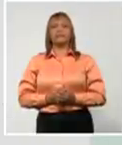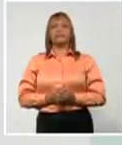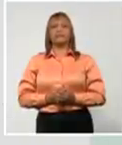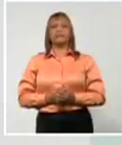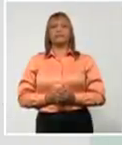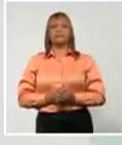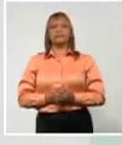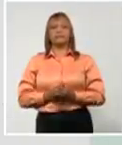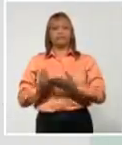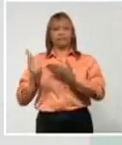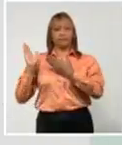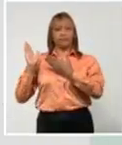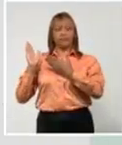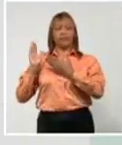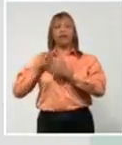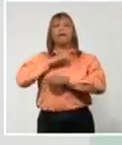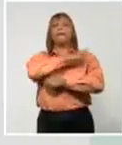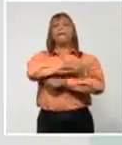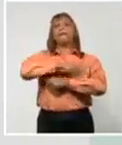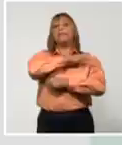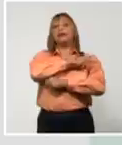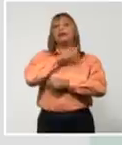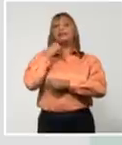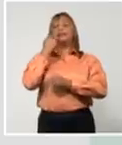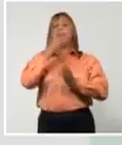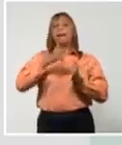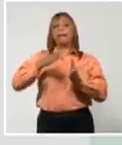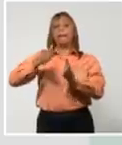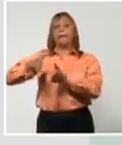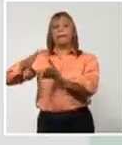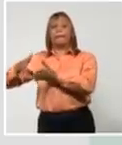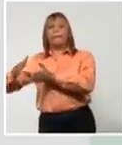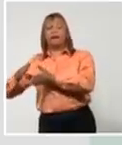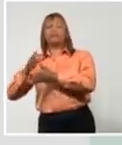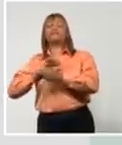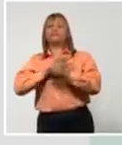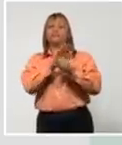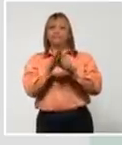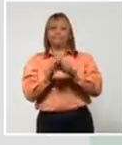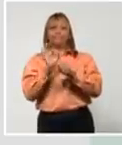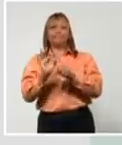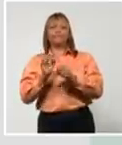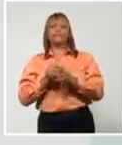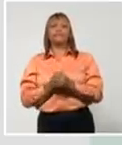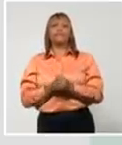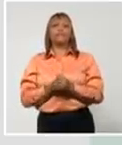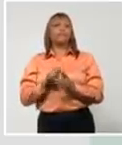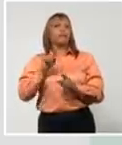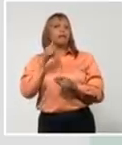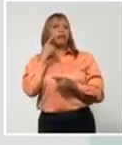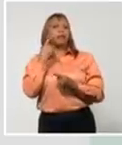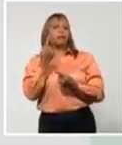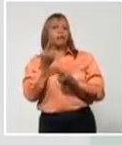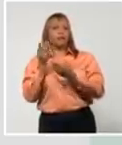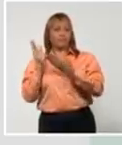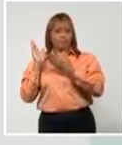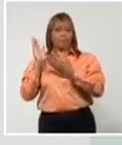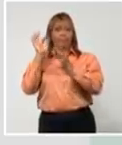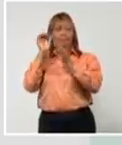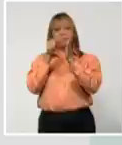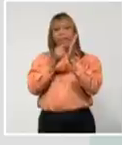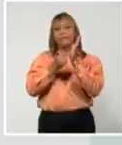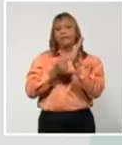Estos son los países con más muertes por coronavirus, que ahí, como ustedes pueden ver, esto